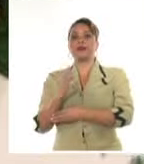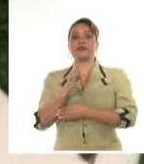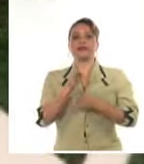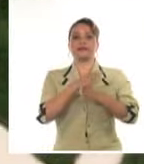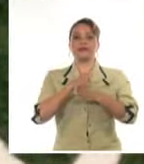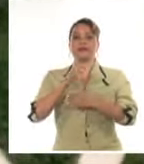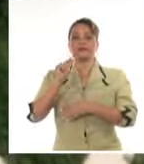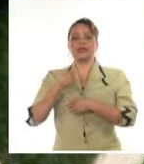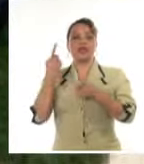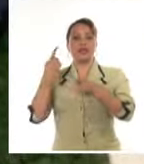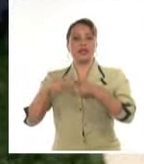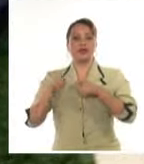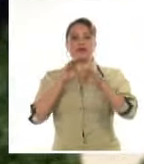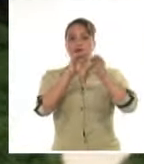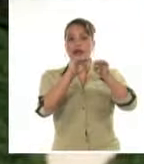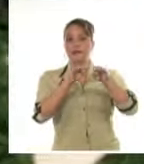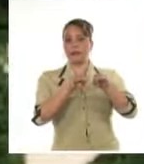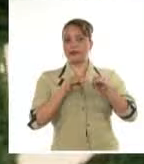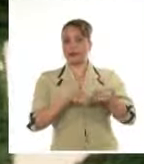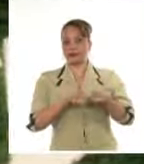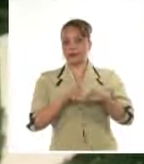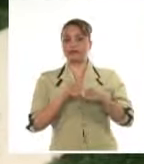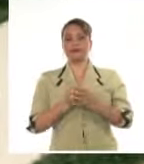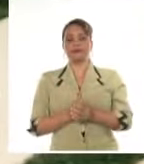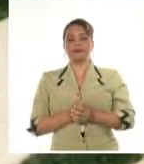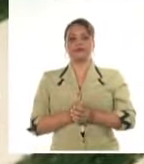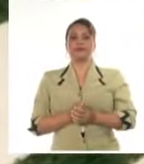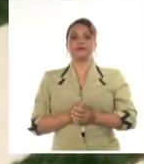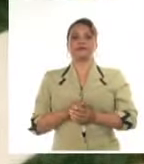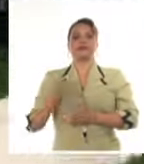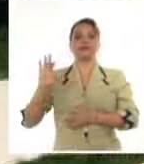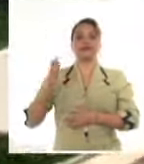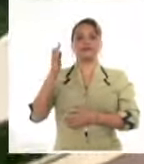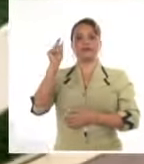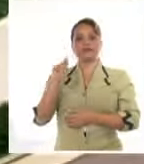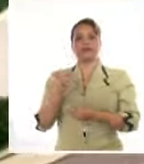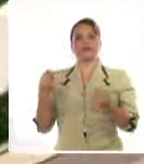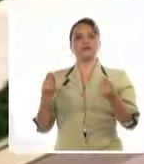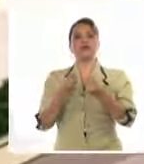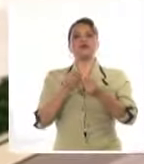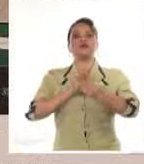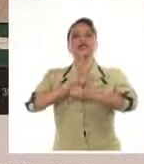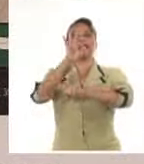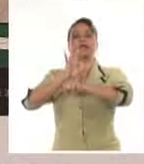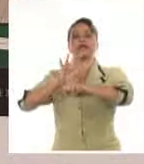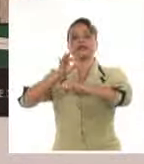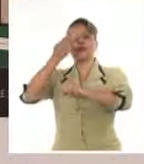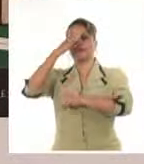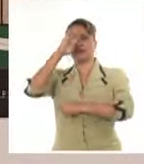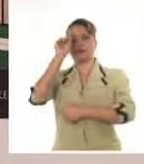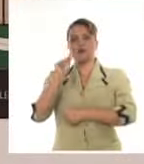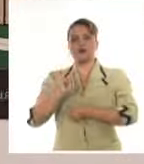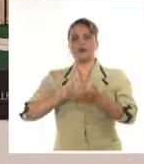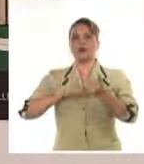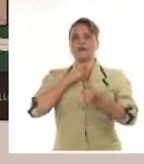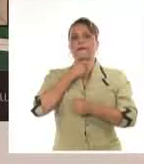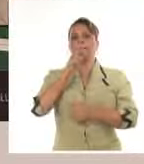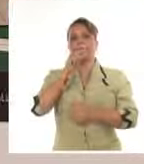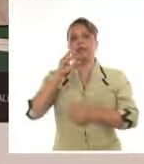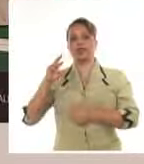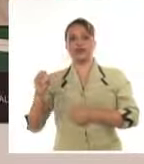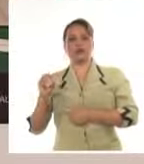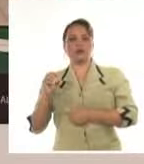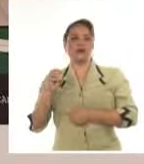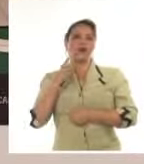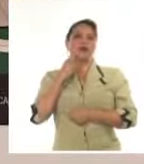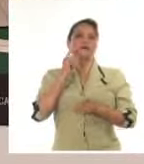otro, El Almacén, de la autoría del francés, en colaboración con el arquitecto cubano Pedro Darío Rodríguez, surgió a partir de